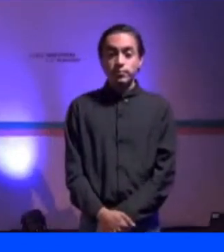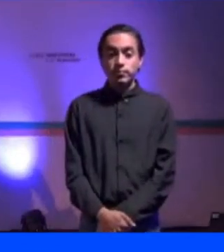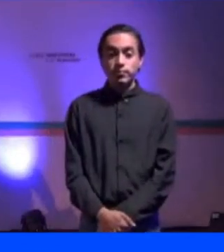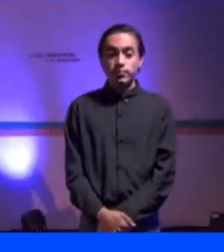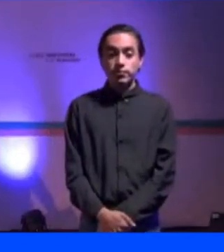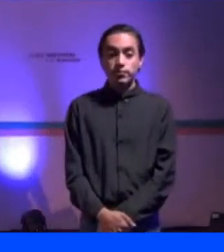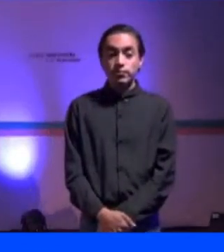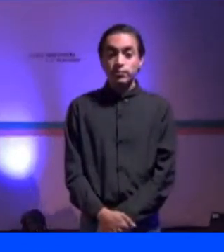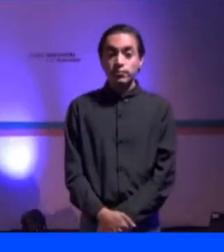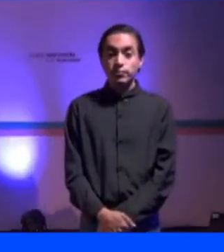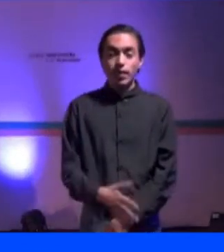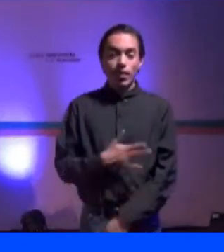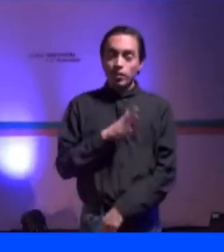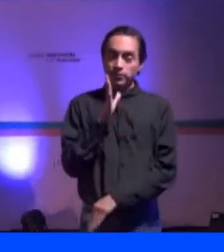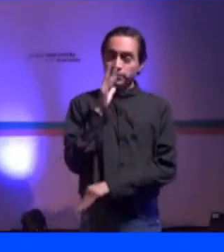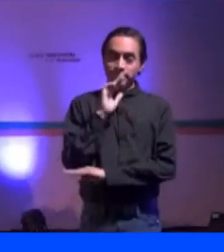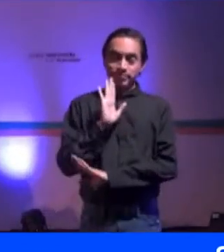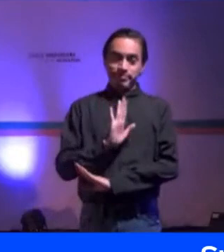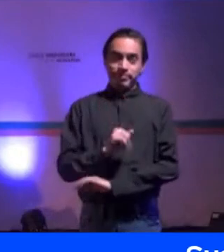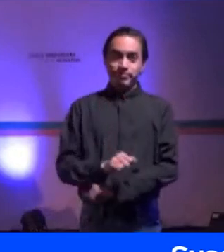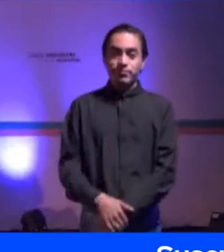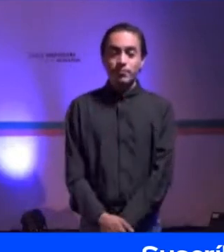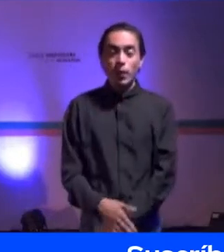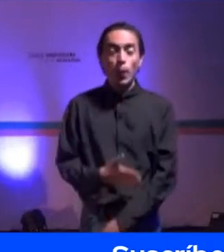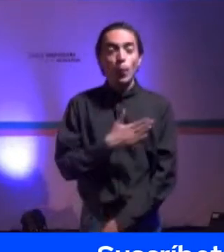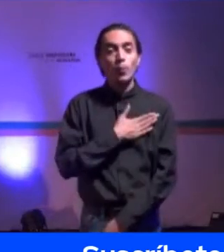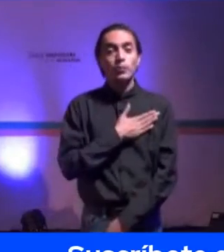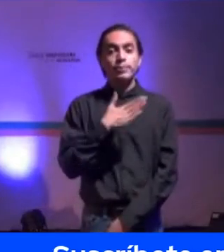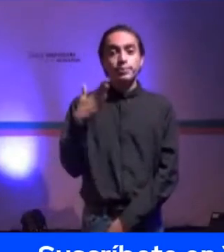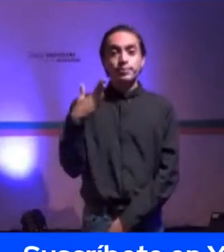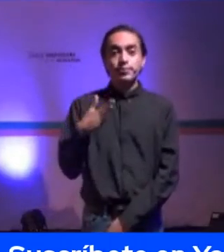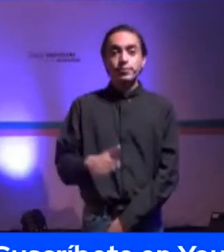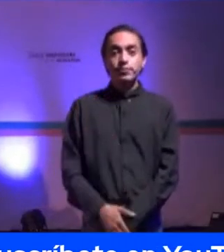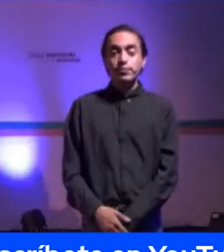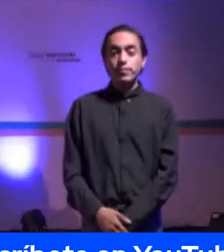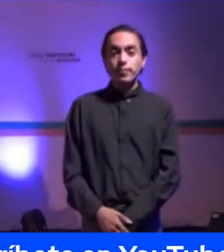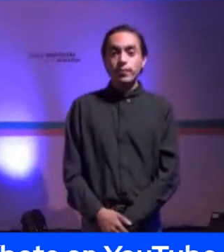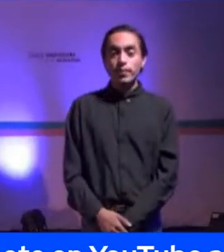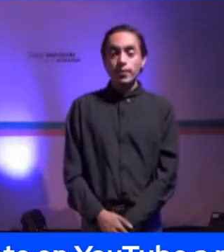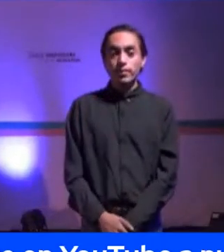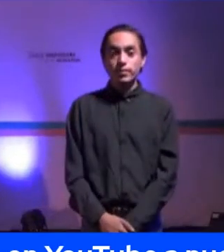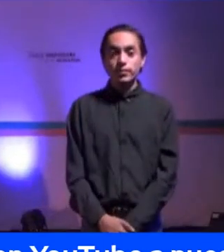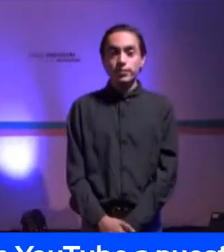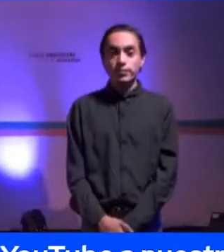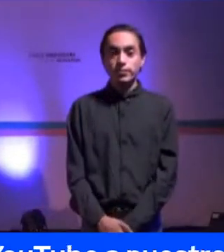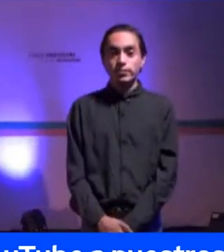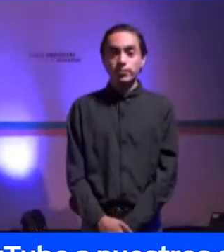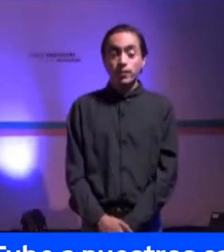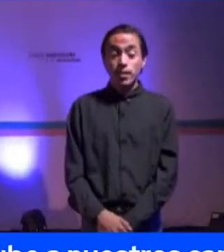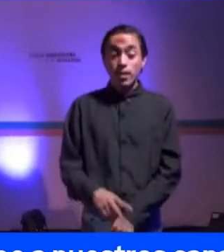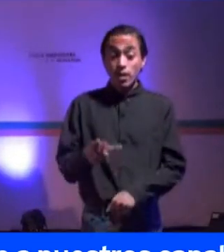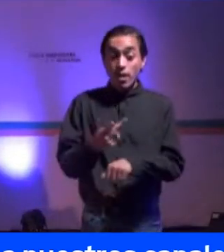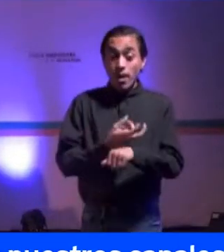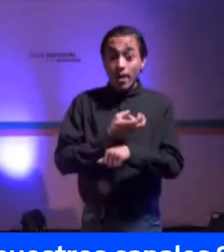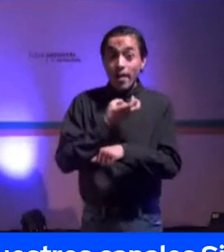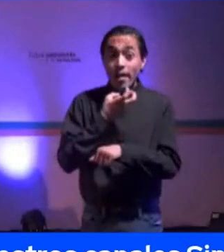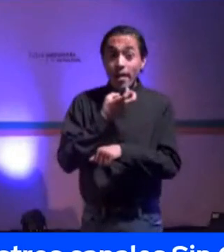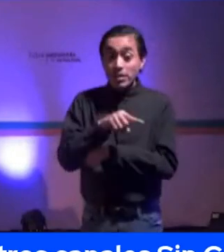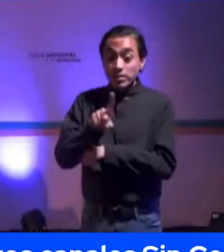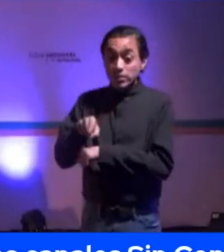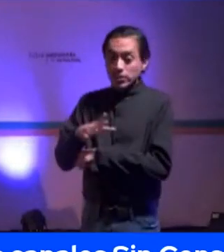No me atrevo. Lili. Pero bueno, en realidad es que eso es lo que les está